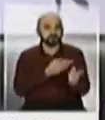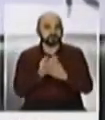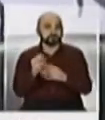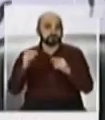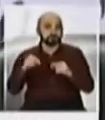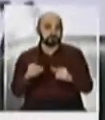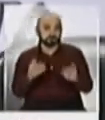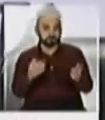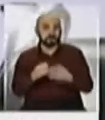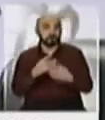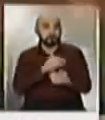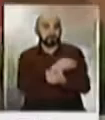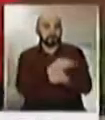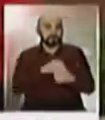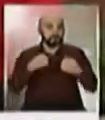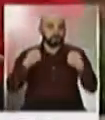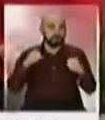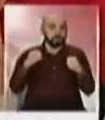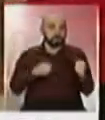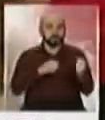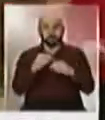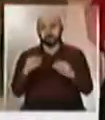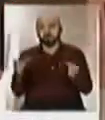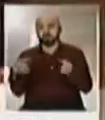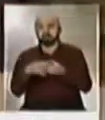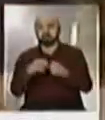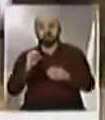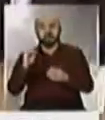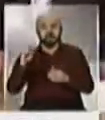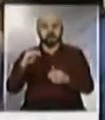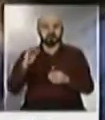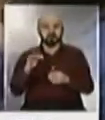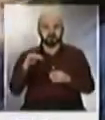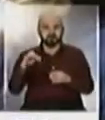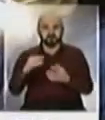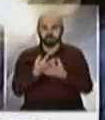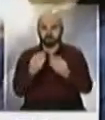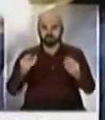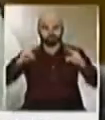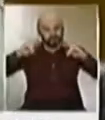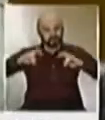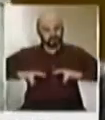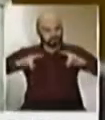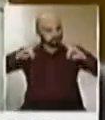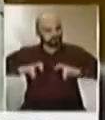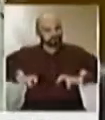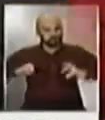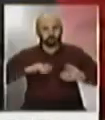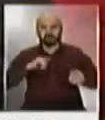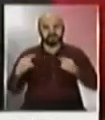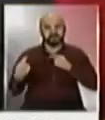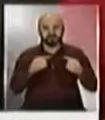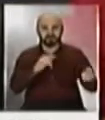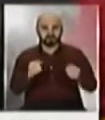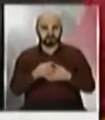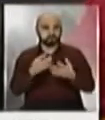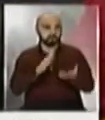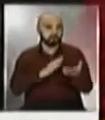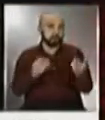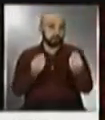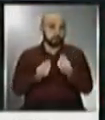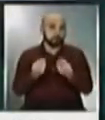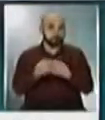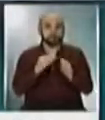el Ministerio del Deporte para seguir pavimentando el regreso. Mucho que analizar y debatir, tomando como ejemplo lo que ocurre con nuestros